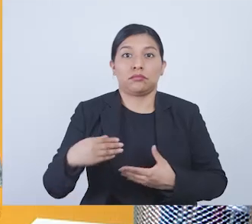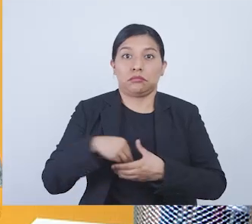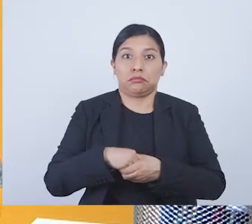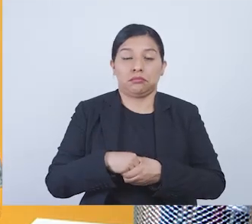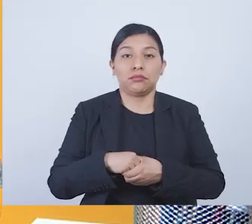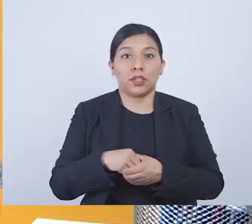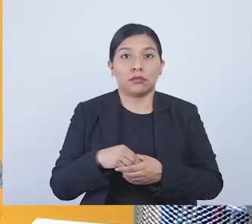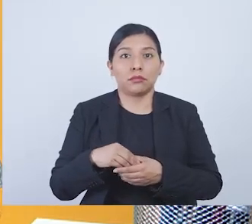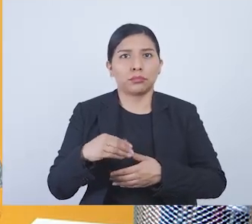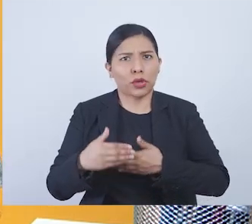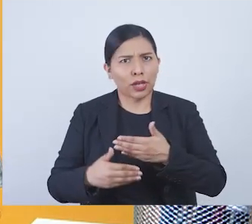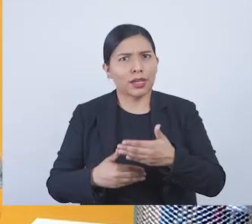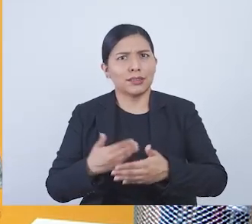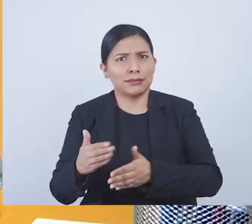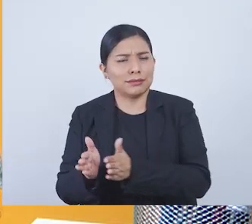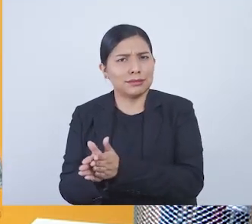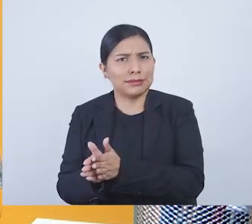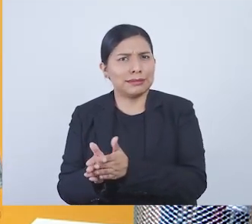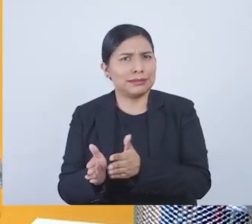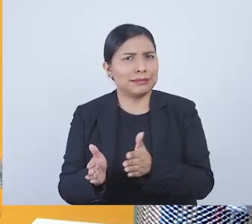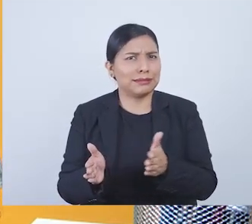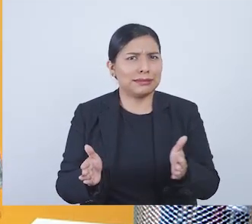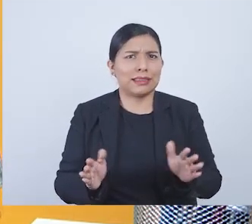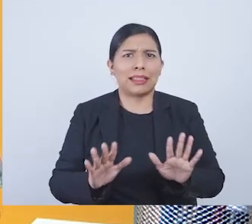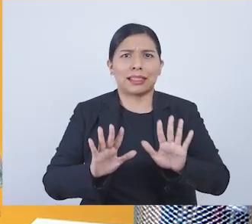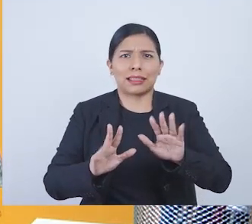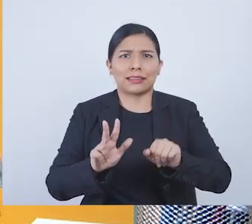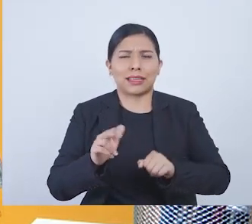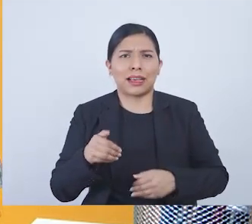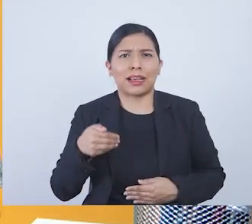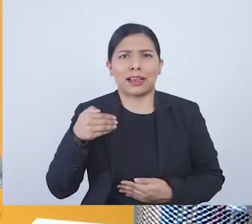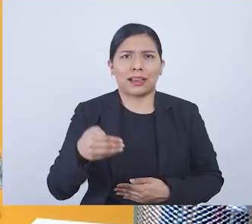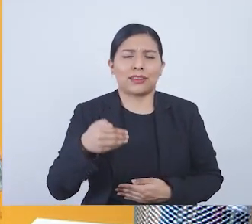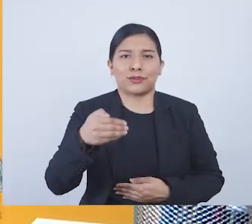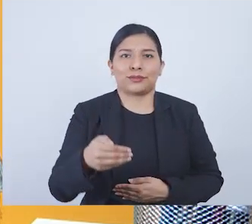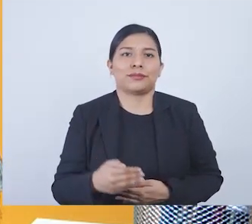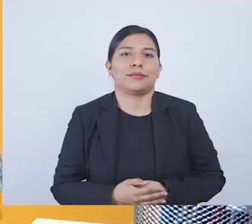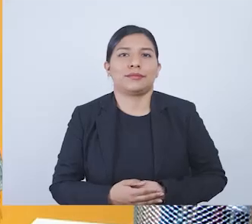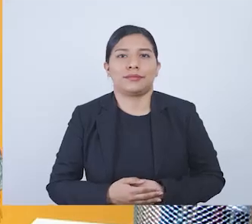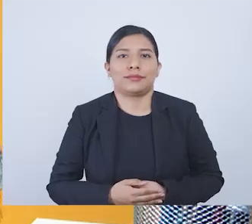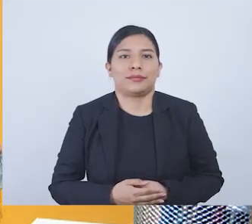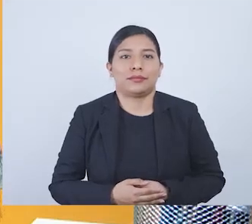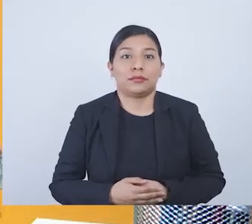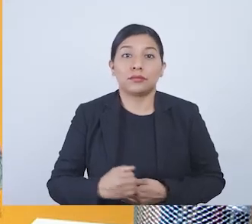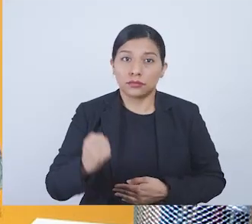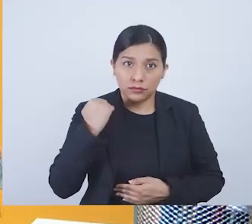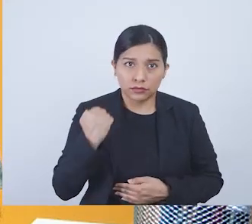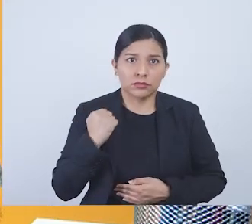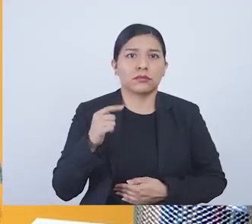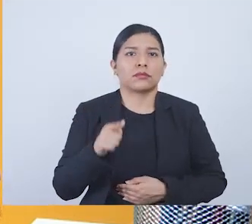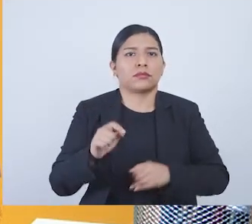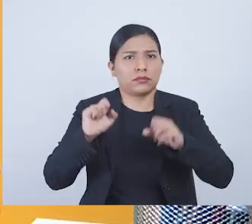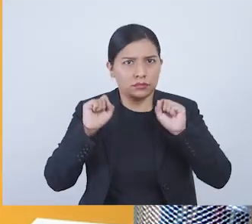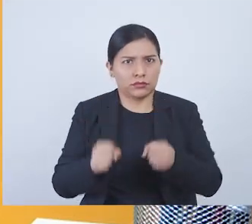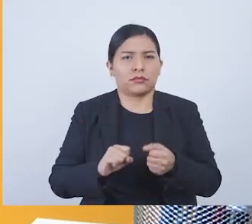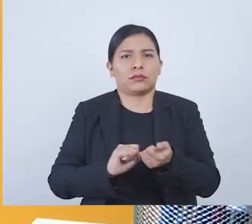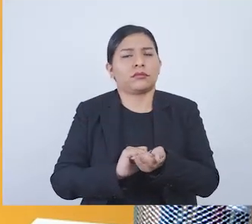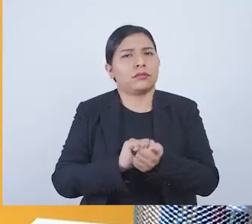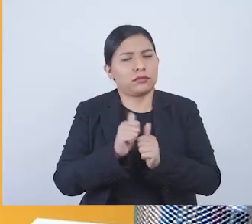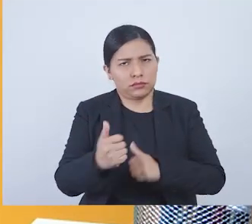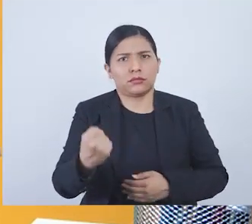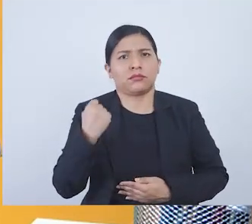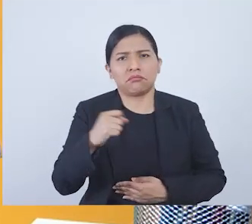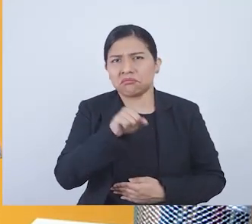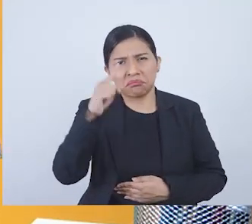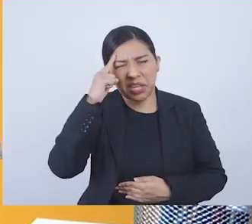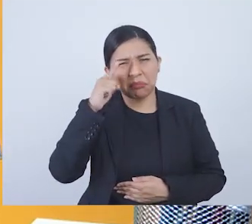anterior de 13 años. Entonces, repito, nuestra asignatura puede llevar esa situación que